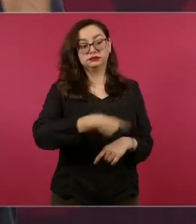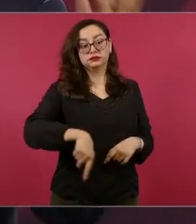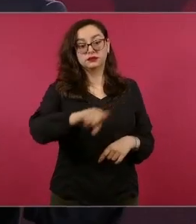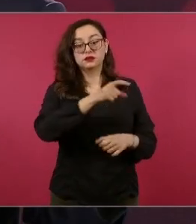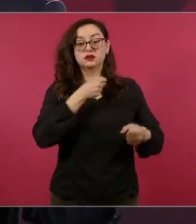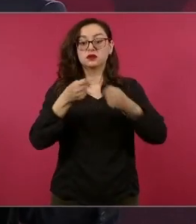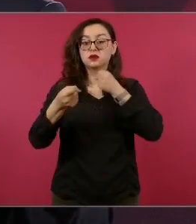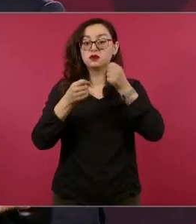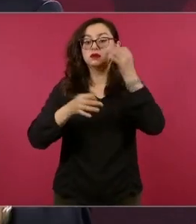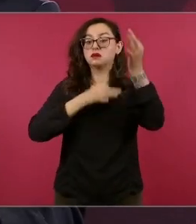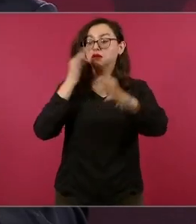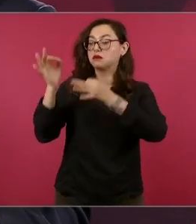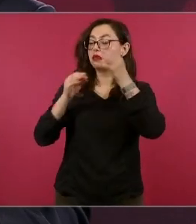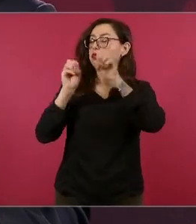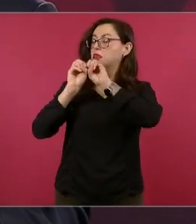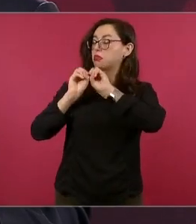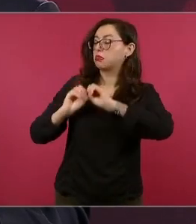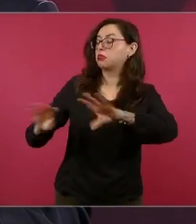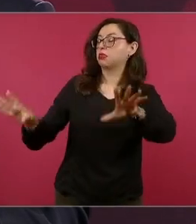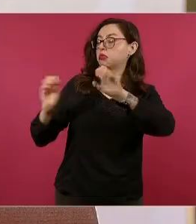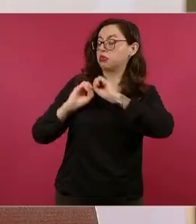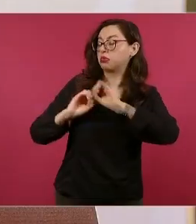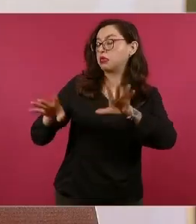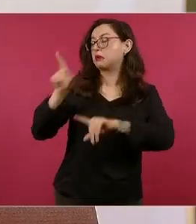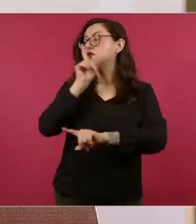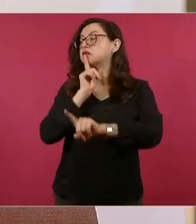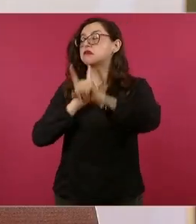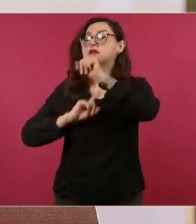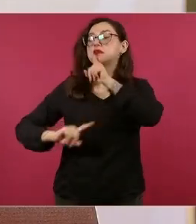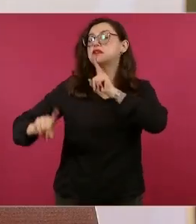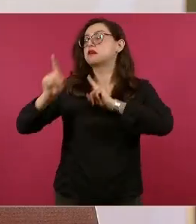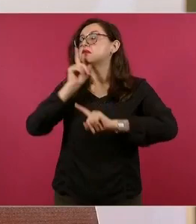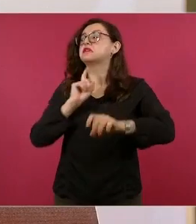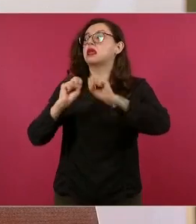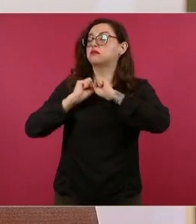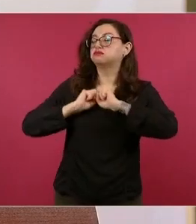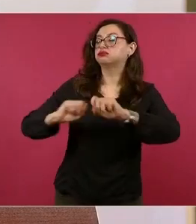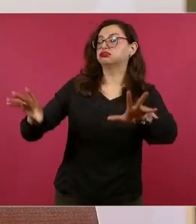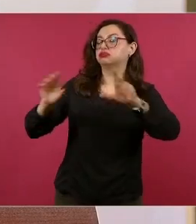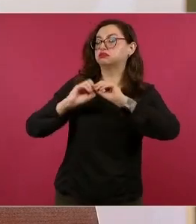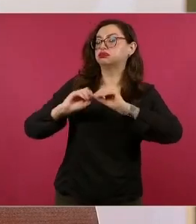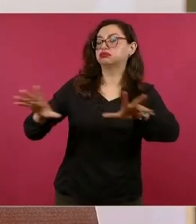de los medios de información o de manipulación.